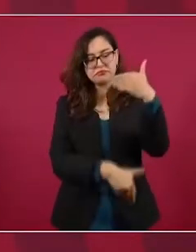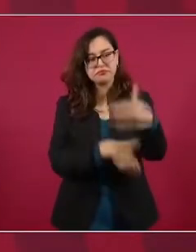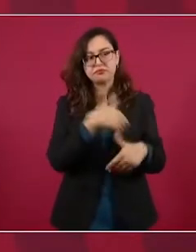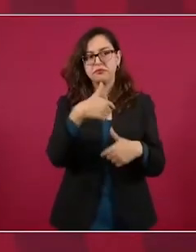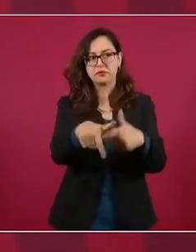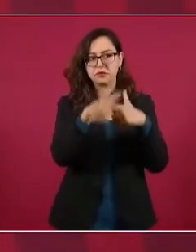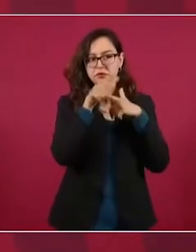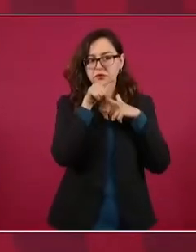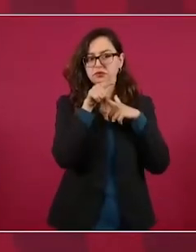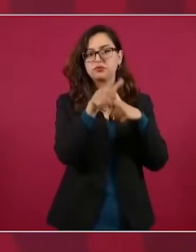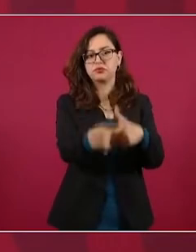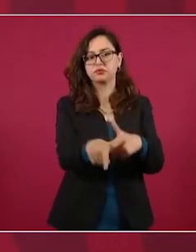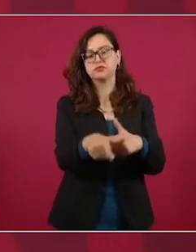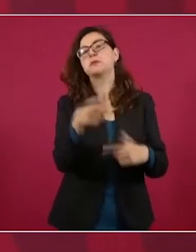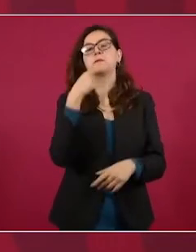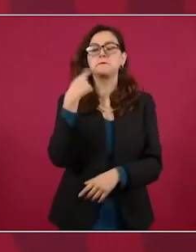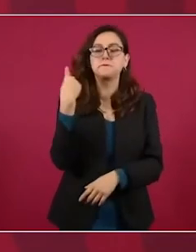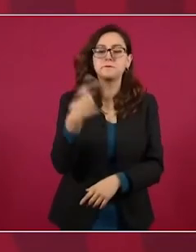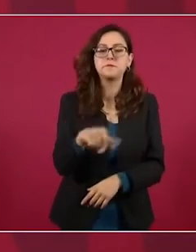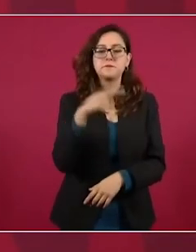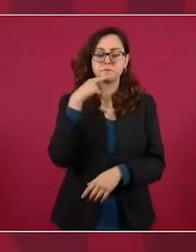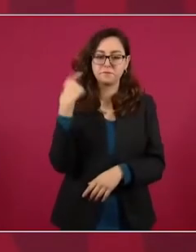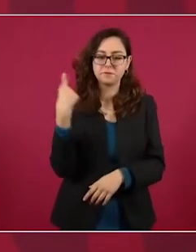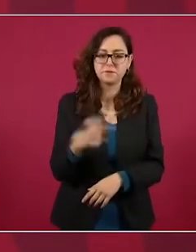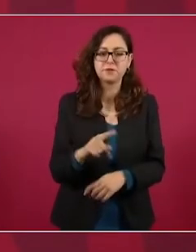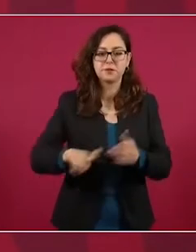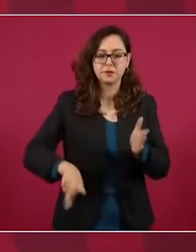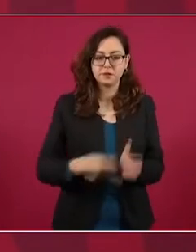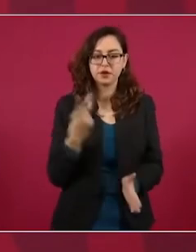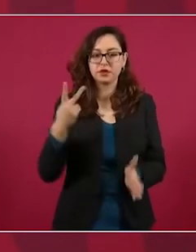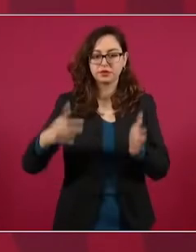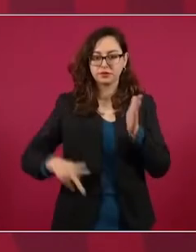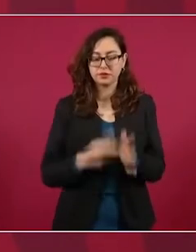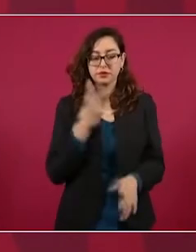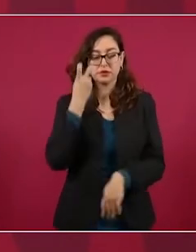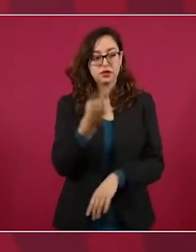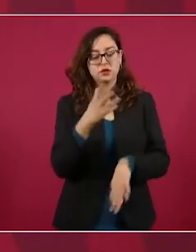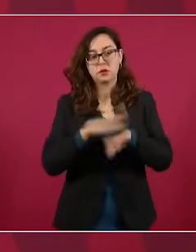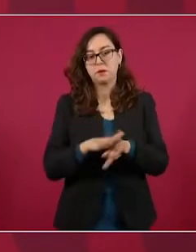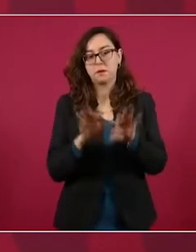no dejar de denunciarlos, porque eso es muy importante, la denuncia,